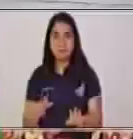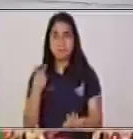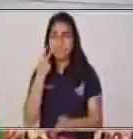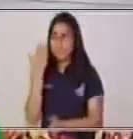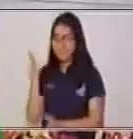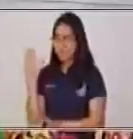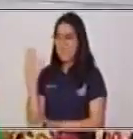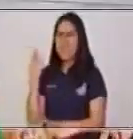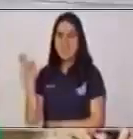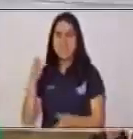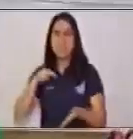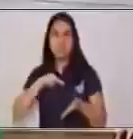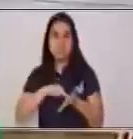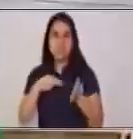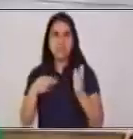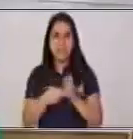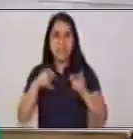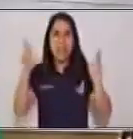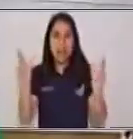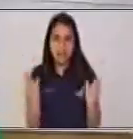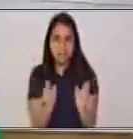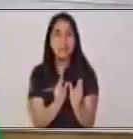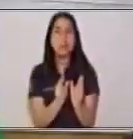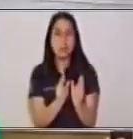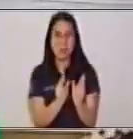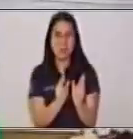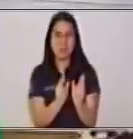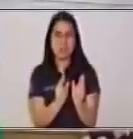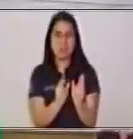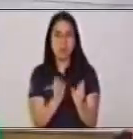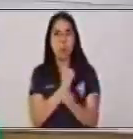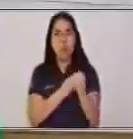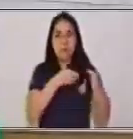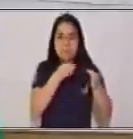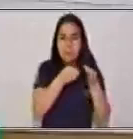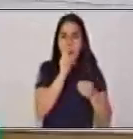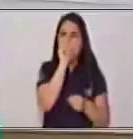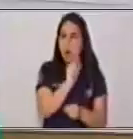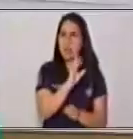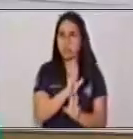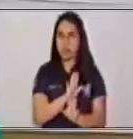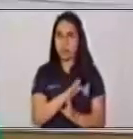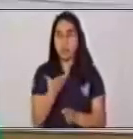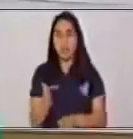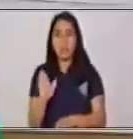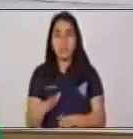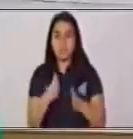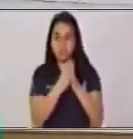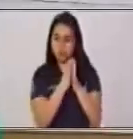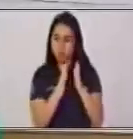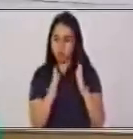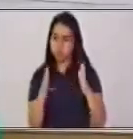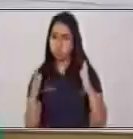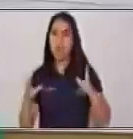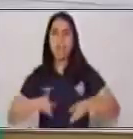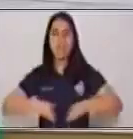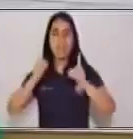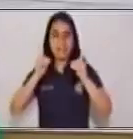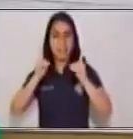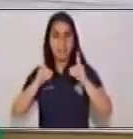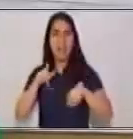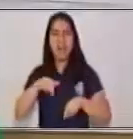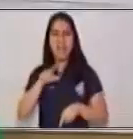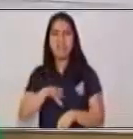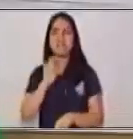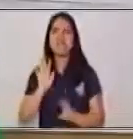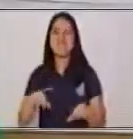vamos a encontrar más adelante. Luego tenemos el párrafo de desarrollo, y en este párrafo vamos a